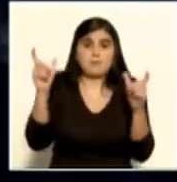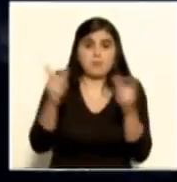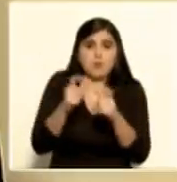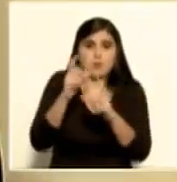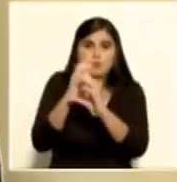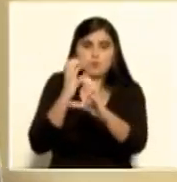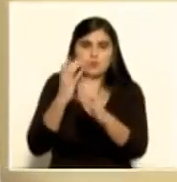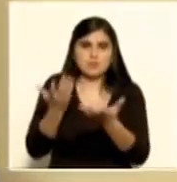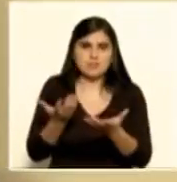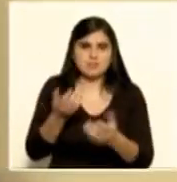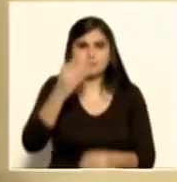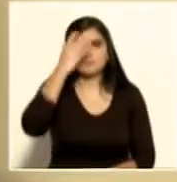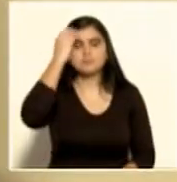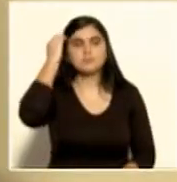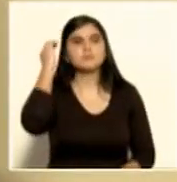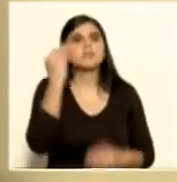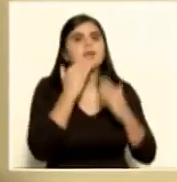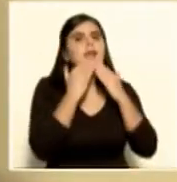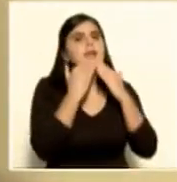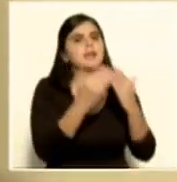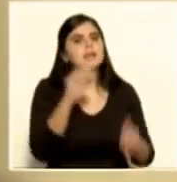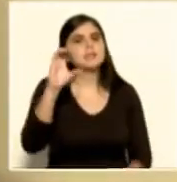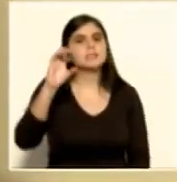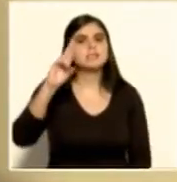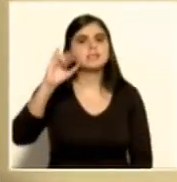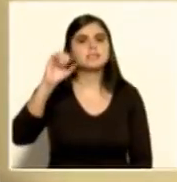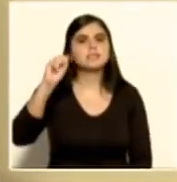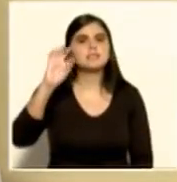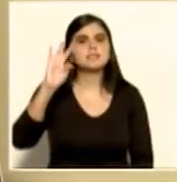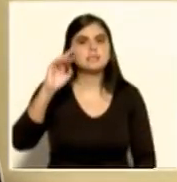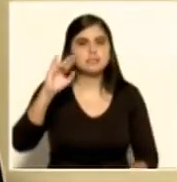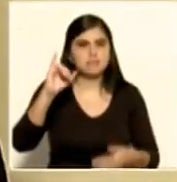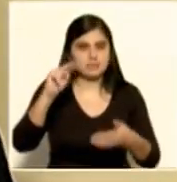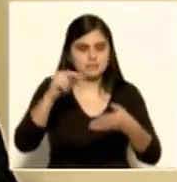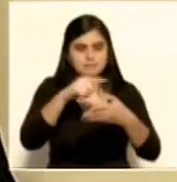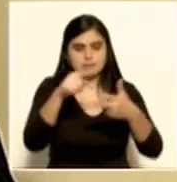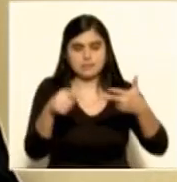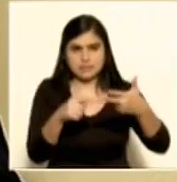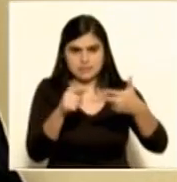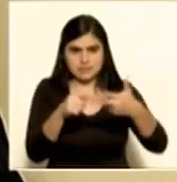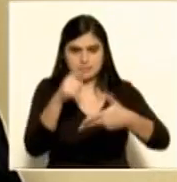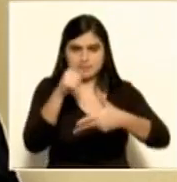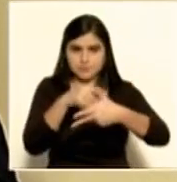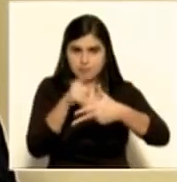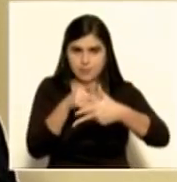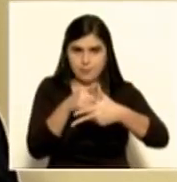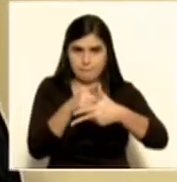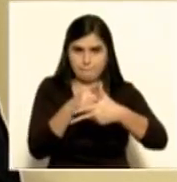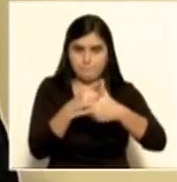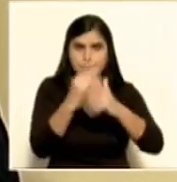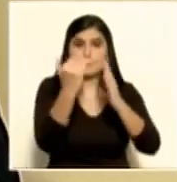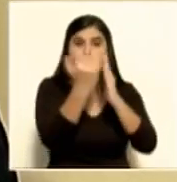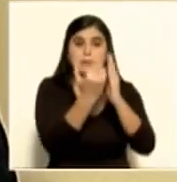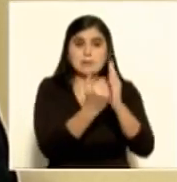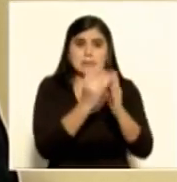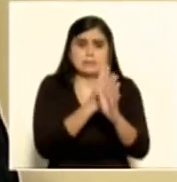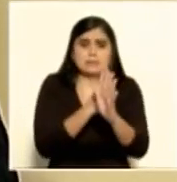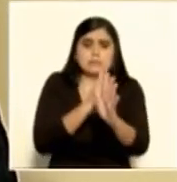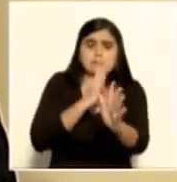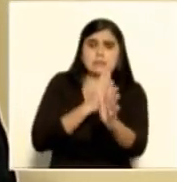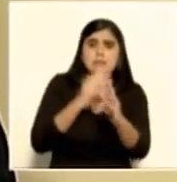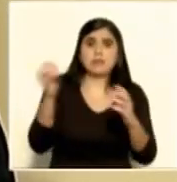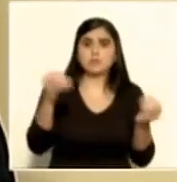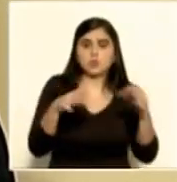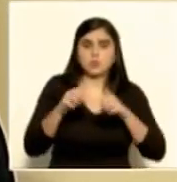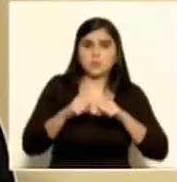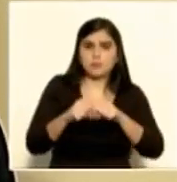ministro. Gracias, Cristín. Sí, esas 3 preguntas. La primera, medida de cierre y las largas filas. Recordemos que eso es